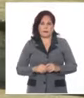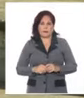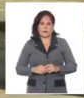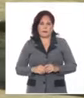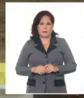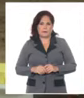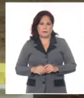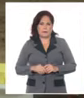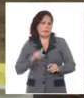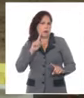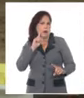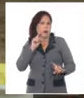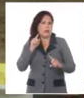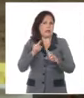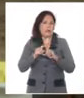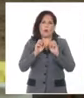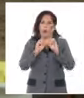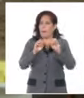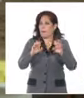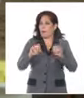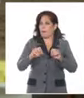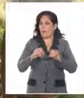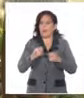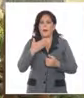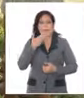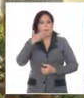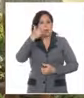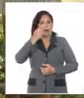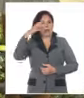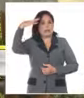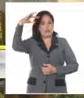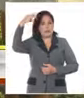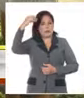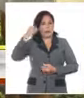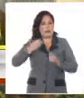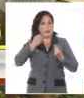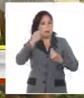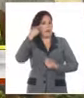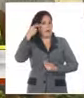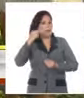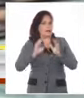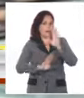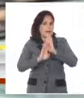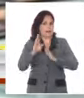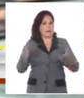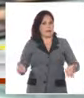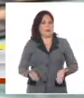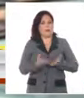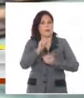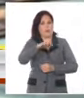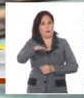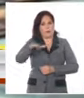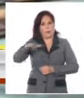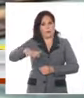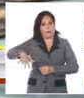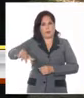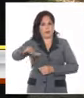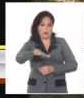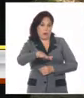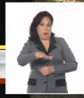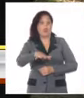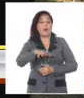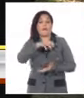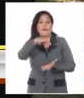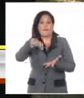Con el objetivo de promover el bienestar psicológico y fomentar habilidades para un mejor desarrollo de las vidas cotidianas de las personas, la Gran